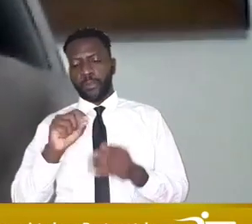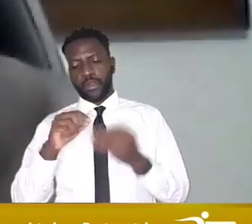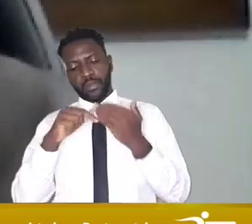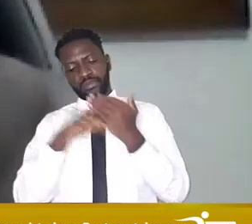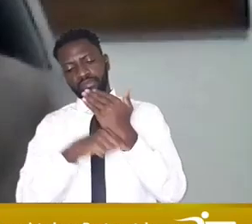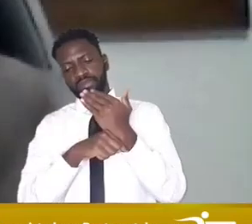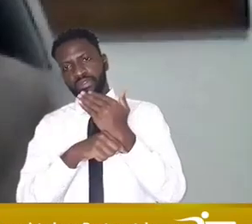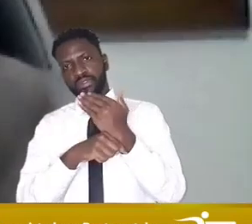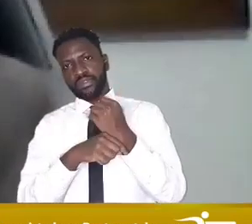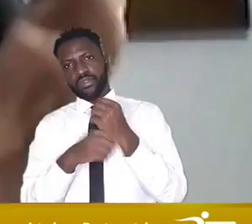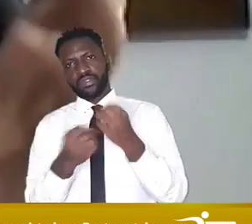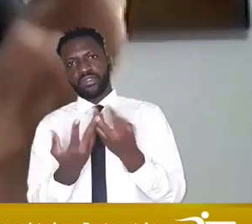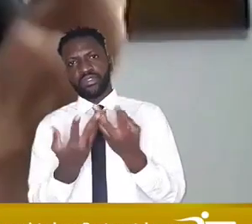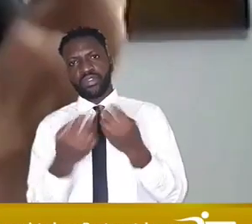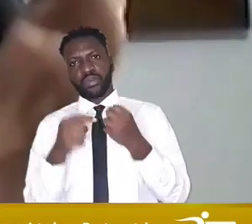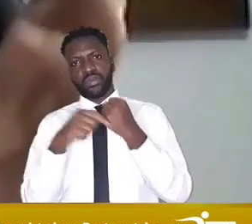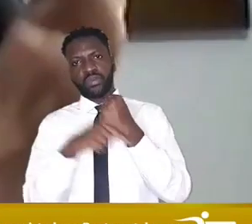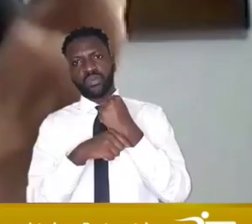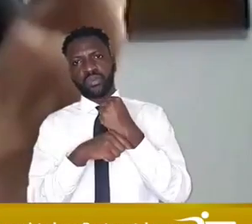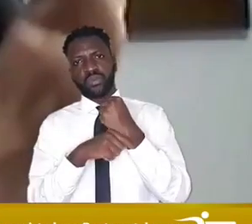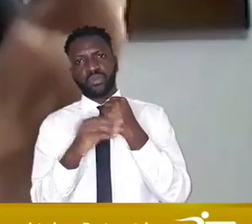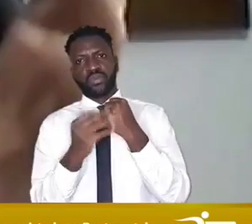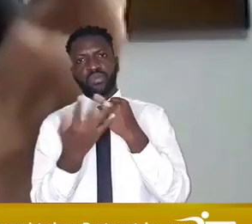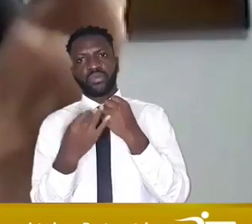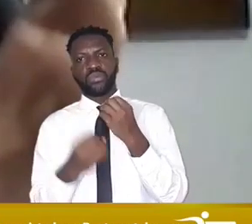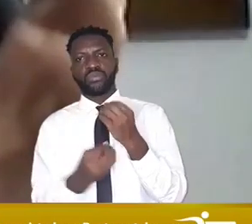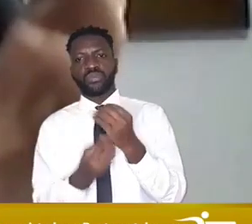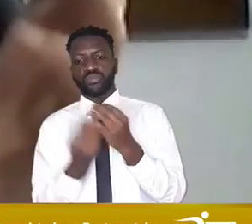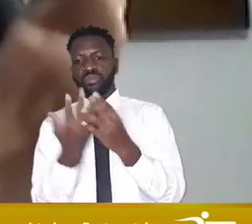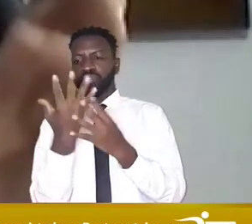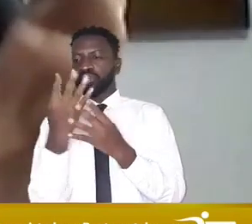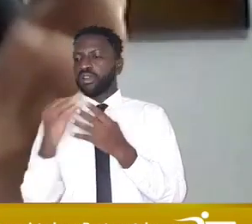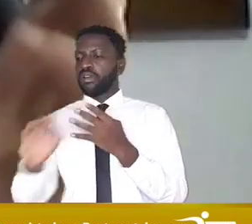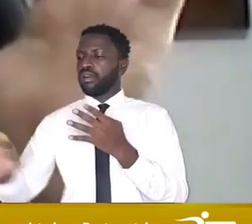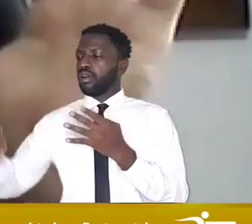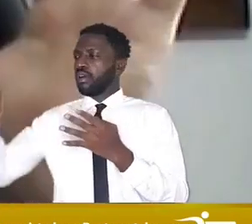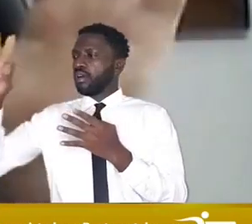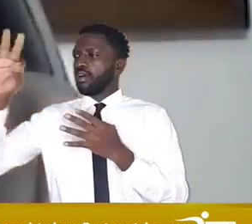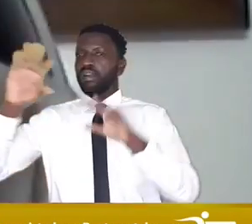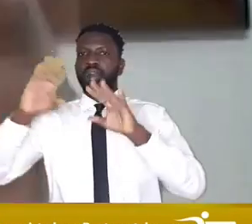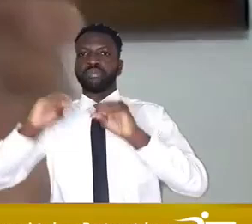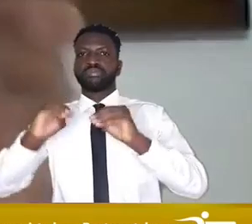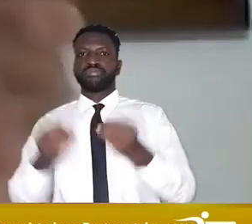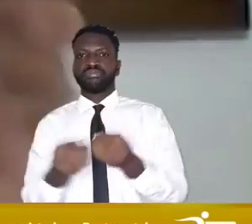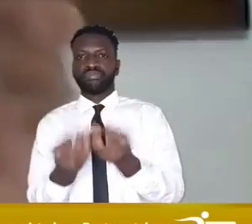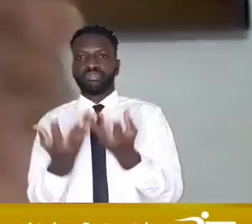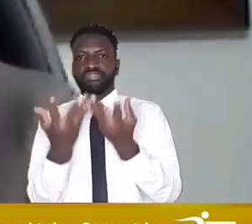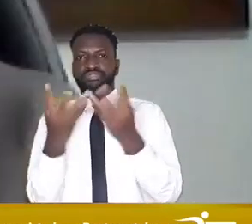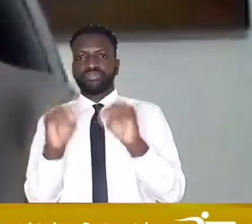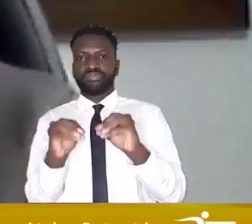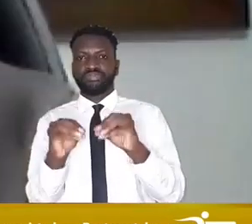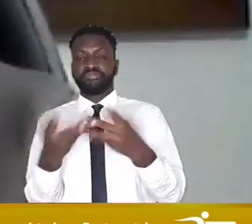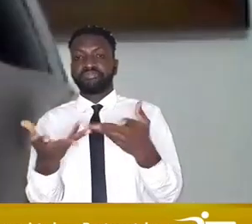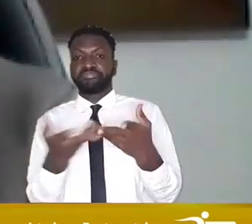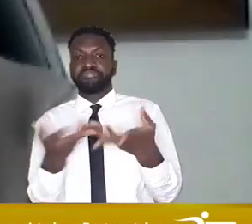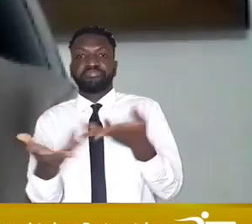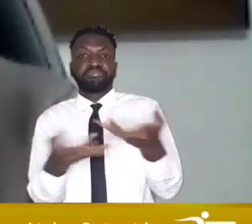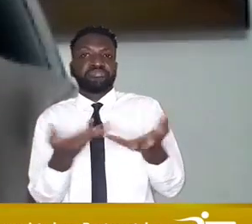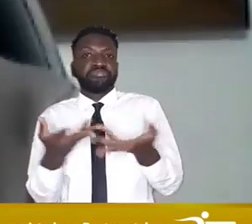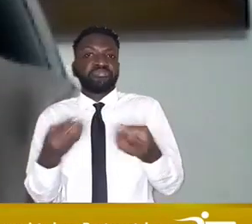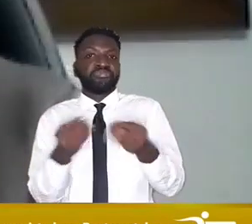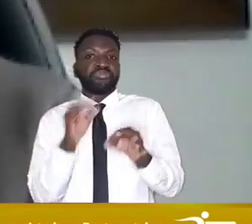poca profundidad, y salió el sol y se quemó la raíz. Y no hubo manera.